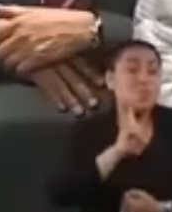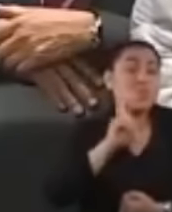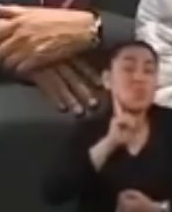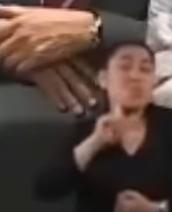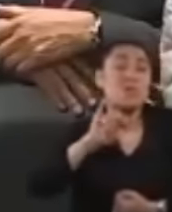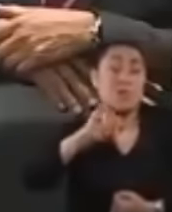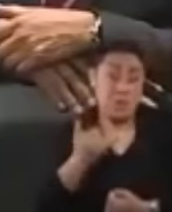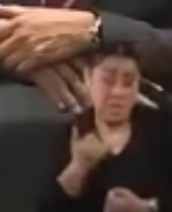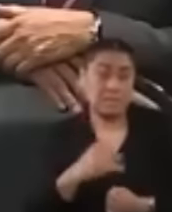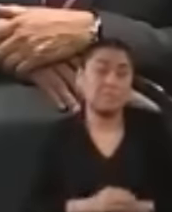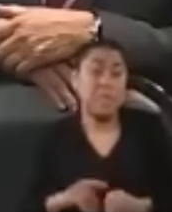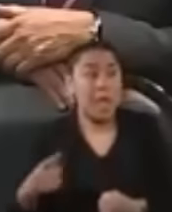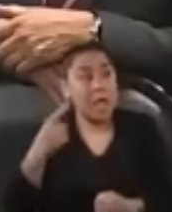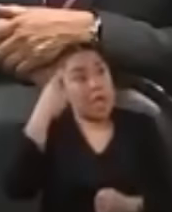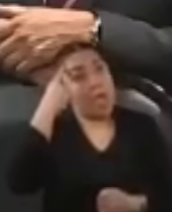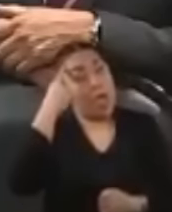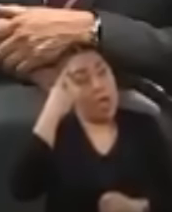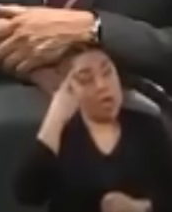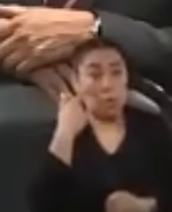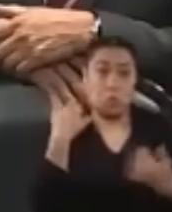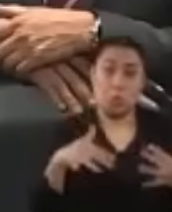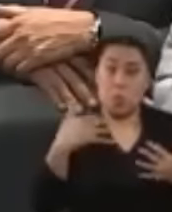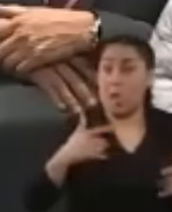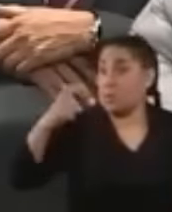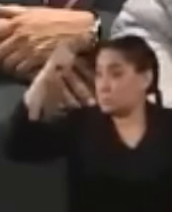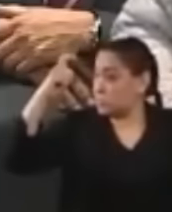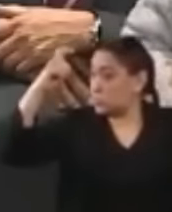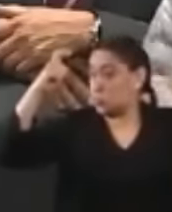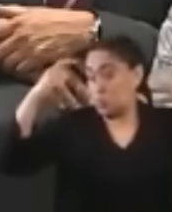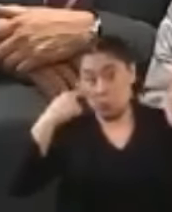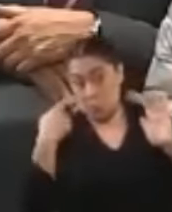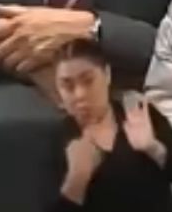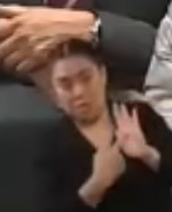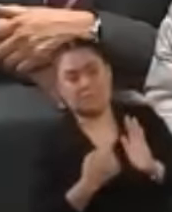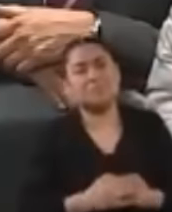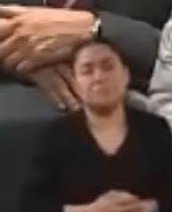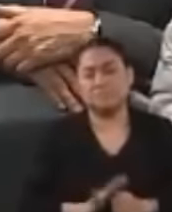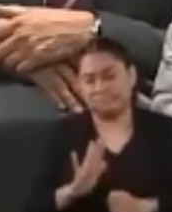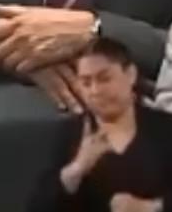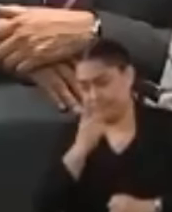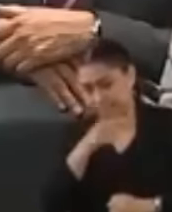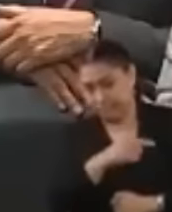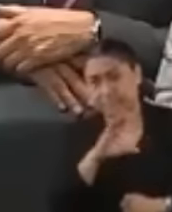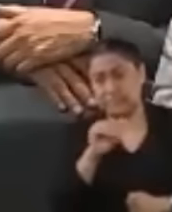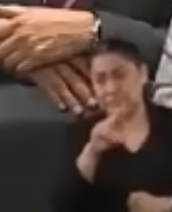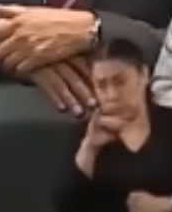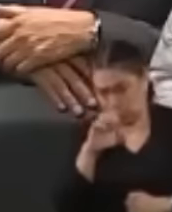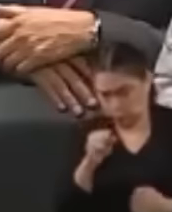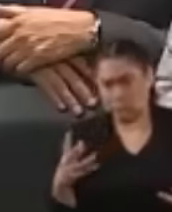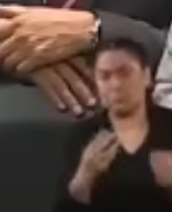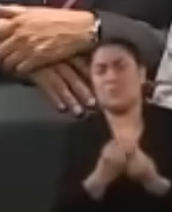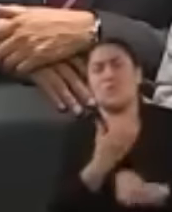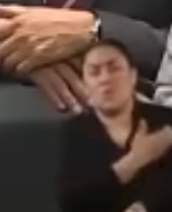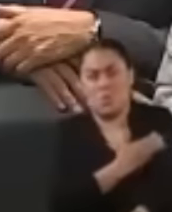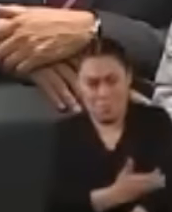quieren utilizar el símbolo del sombrero, hay que decirles que él sí, Carlos, era compañero de nuestro